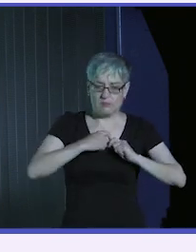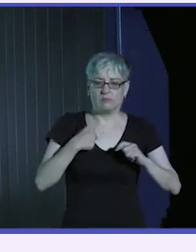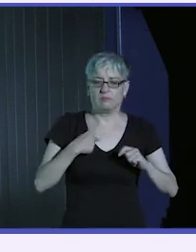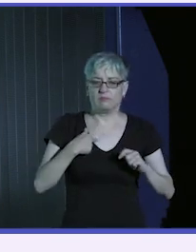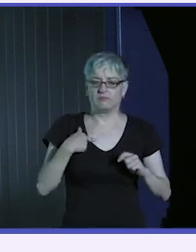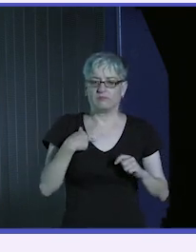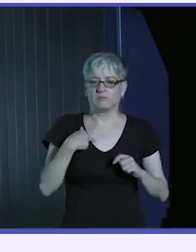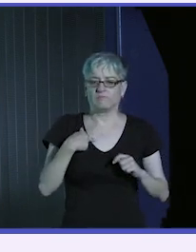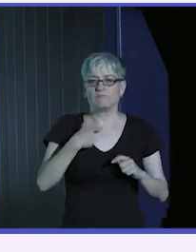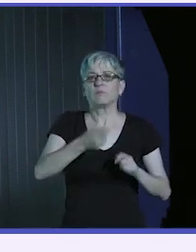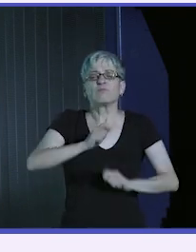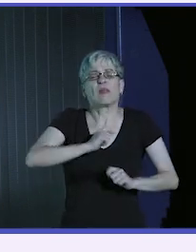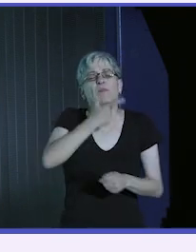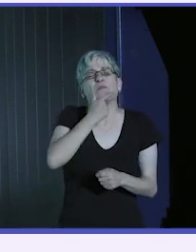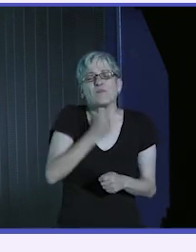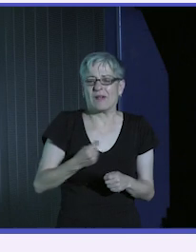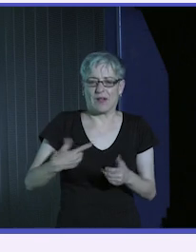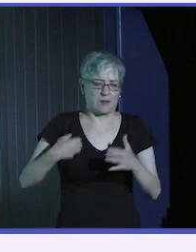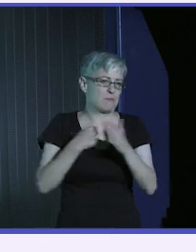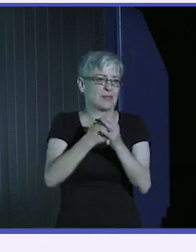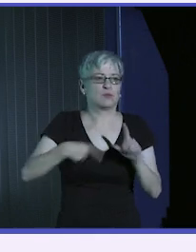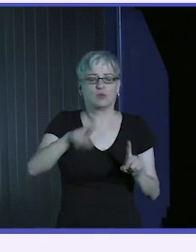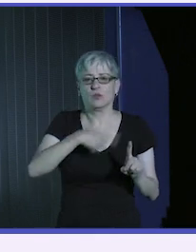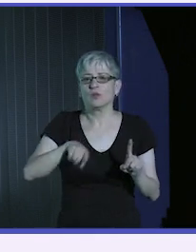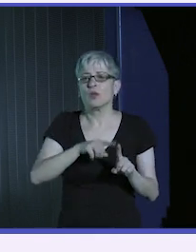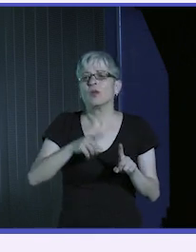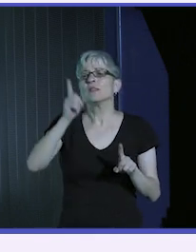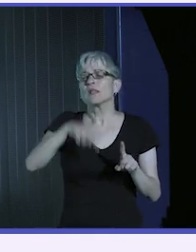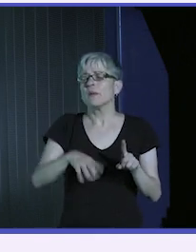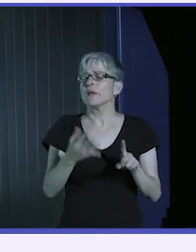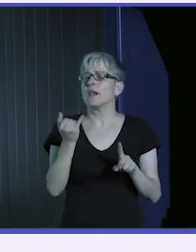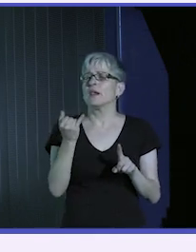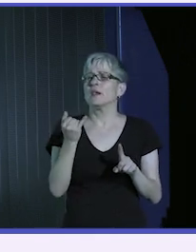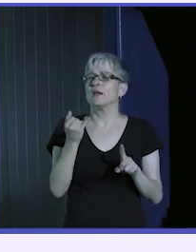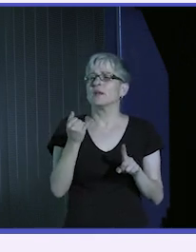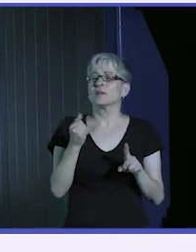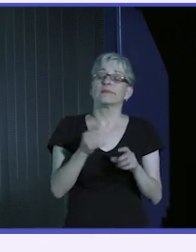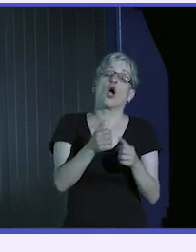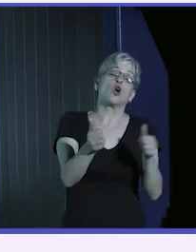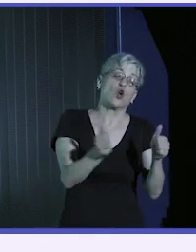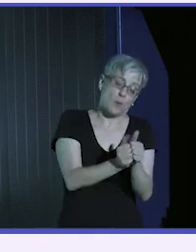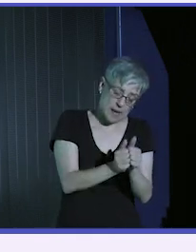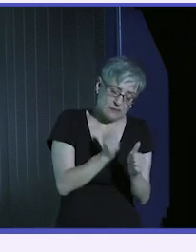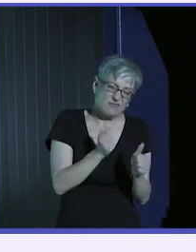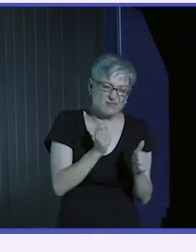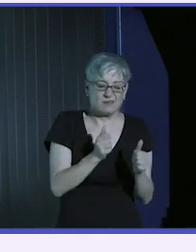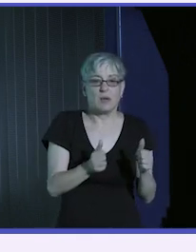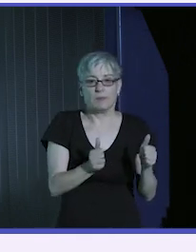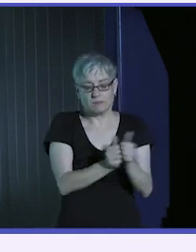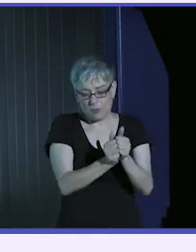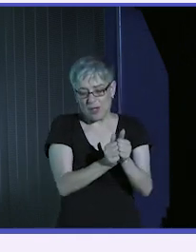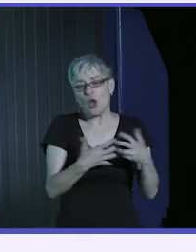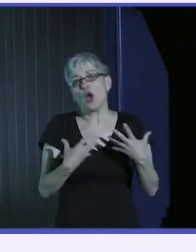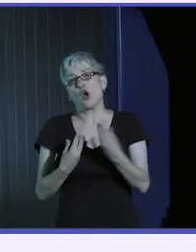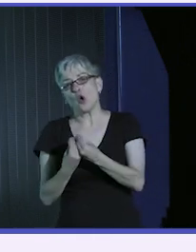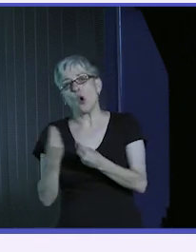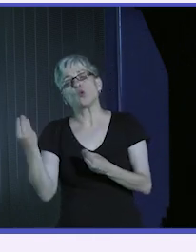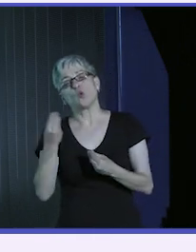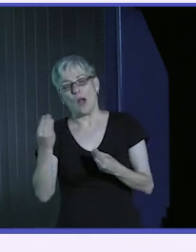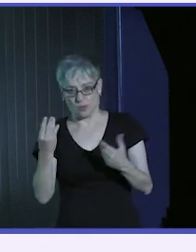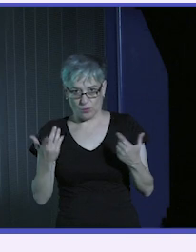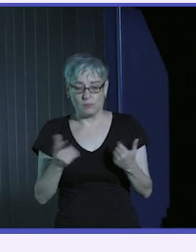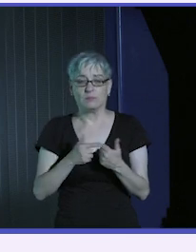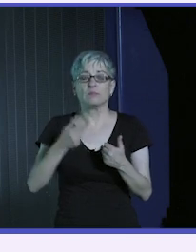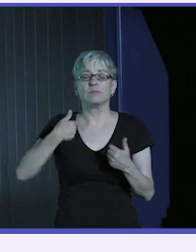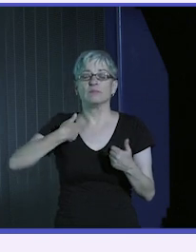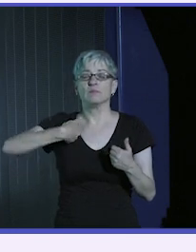máximo y que además, por supuesto, también incorpora adicionalmente el copilot para Azure Quantum, que nos ha contado antes Mónica,